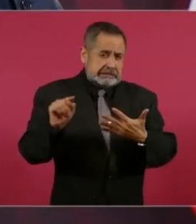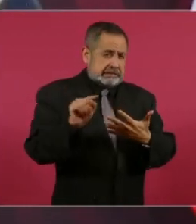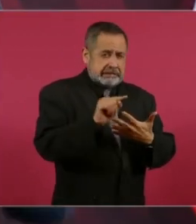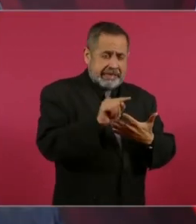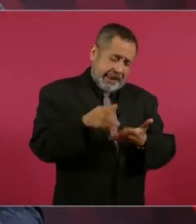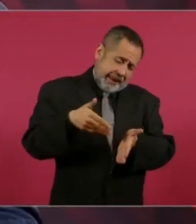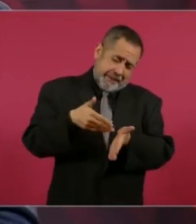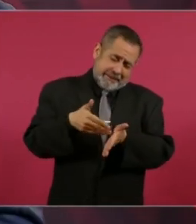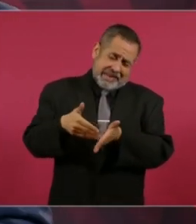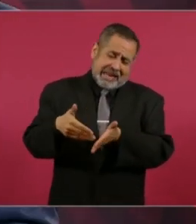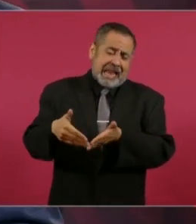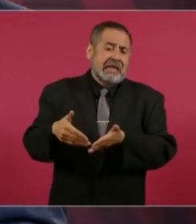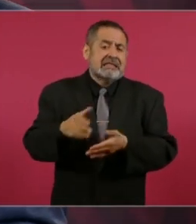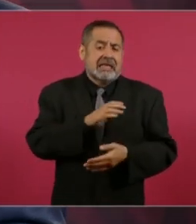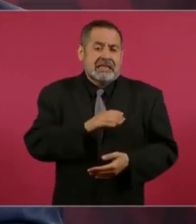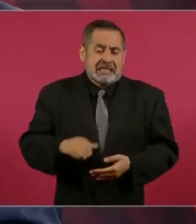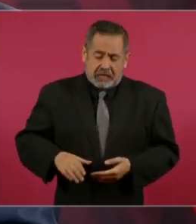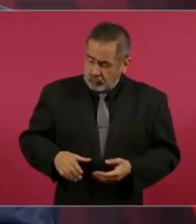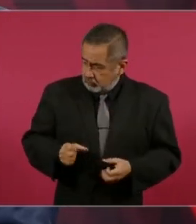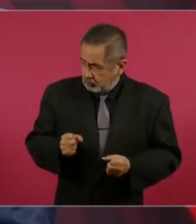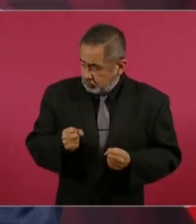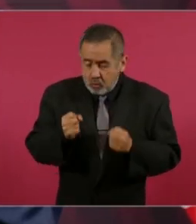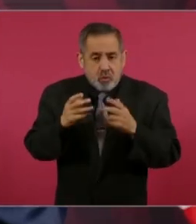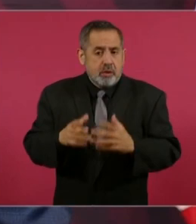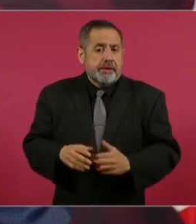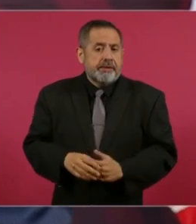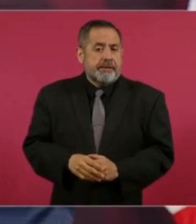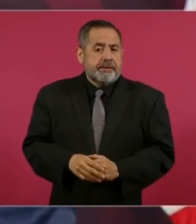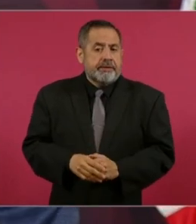son miles de candidatos.